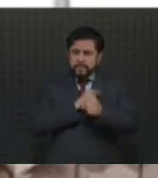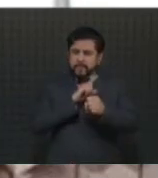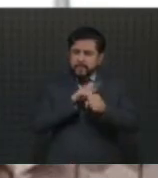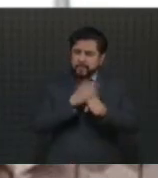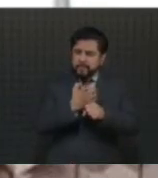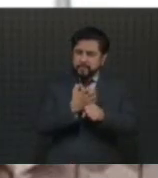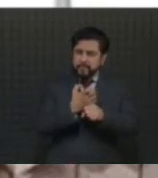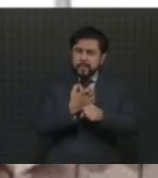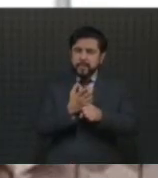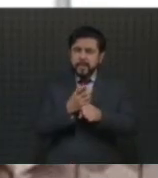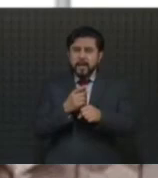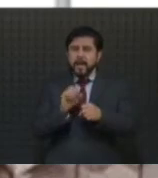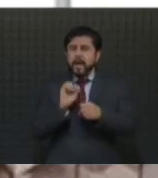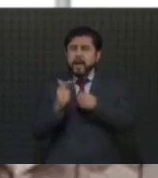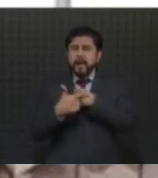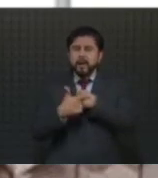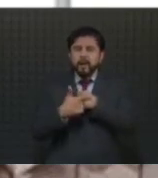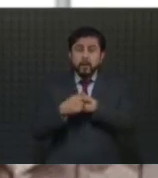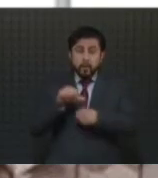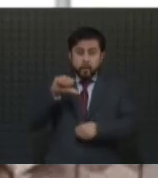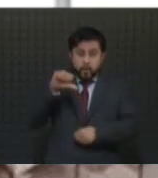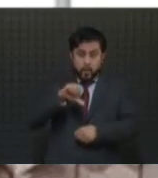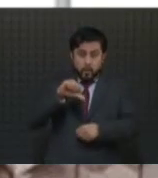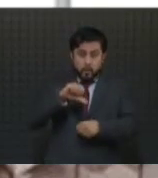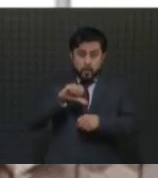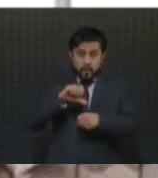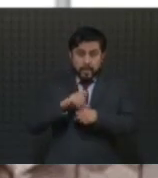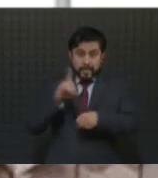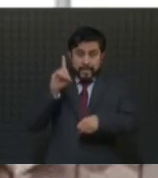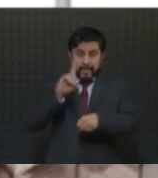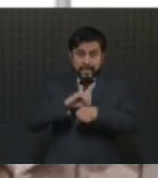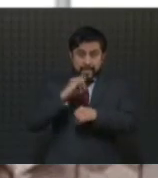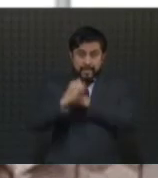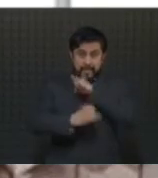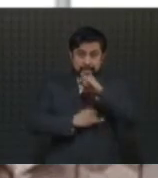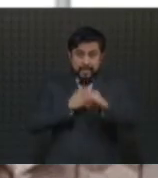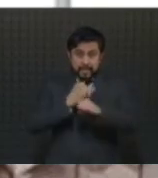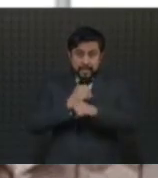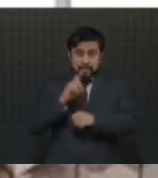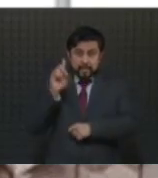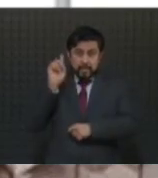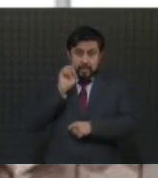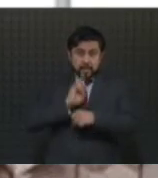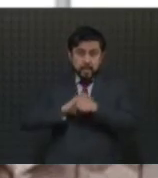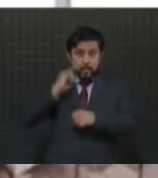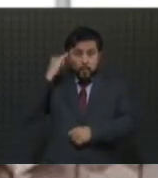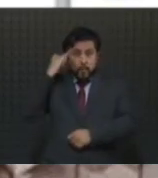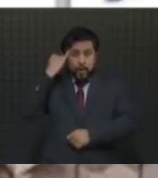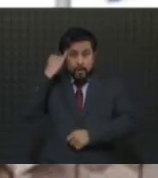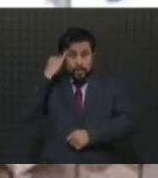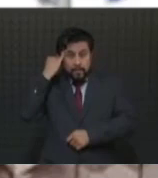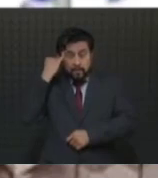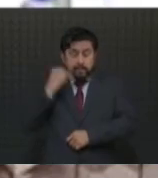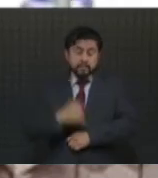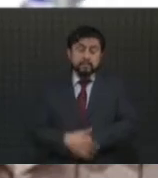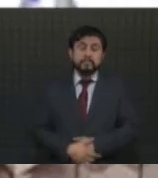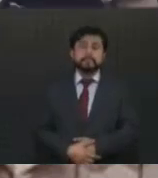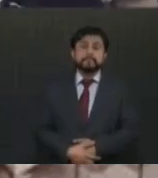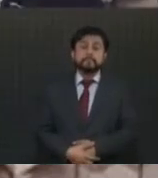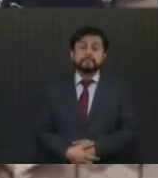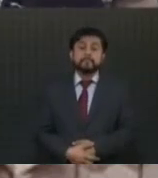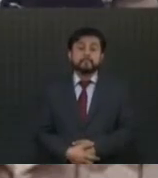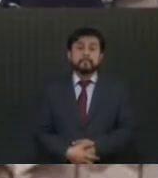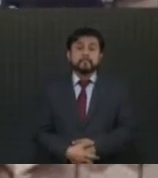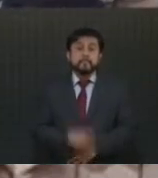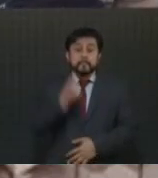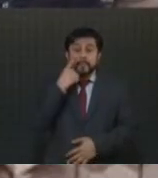Hoy se celebra el Día Internacional de la Mujer Indígena. Y son precisamente